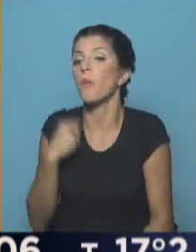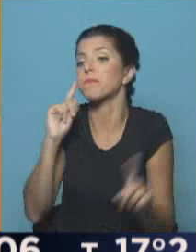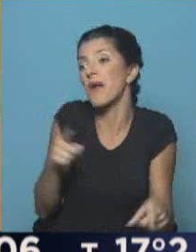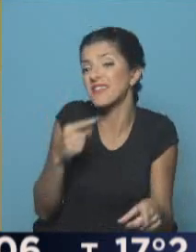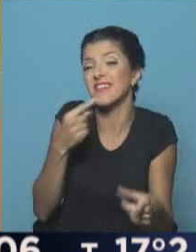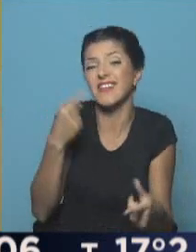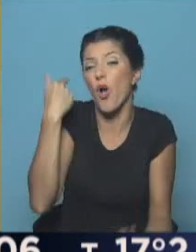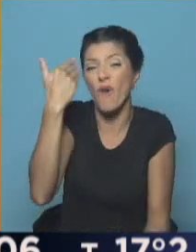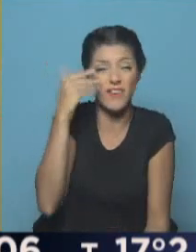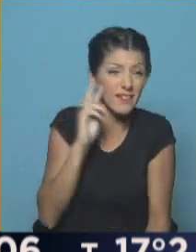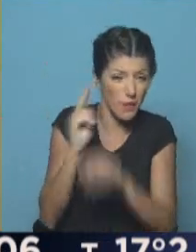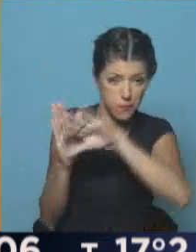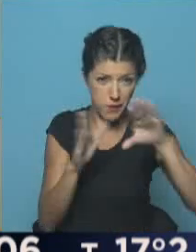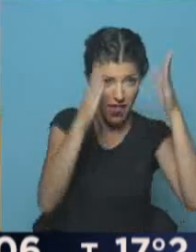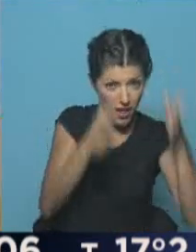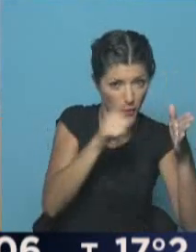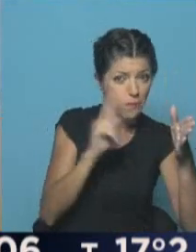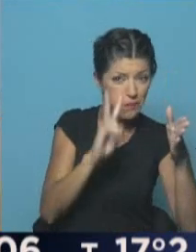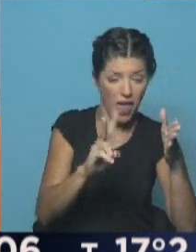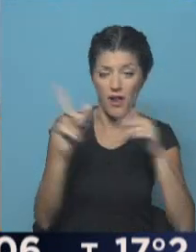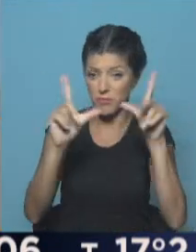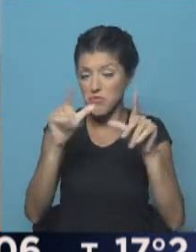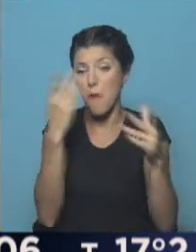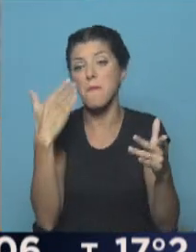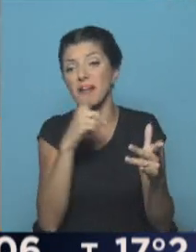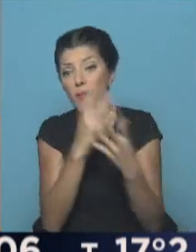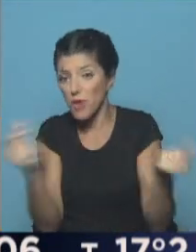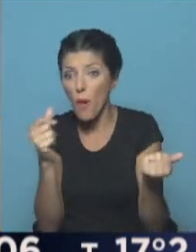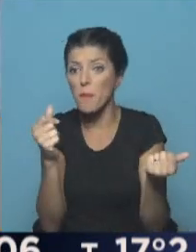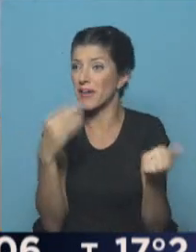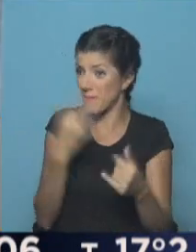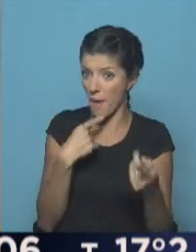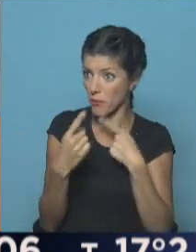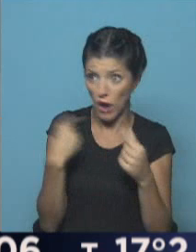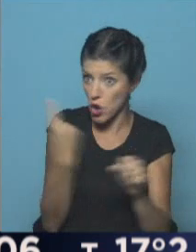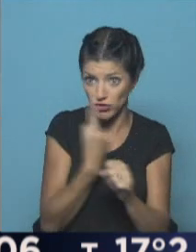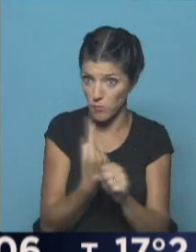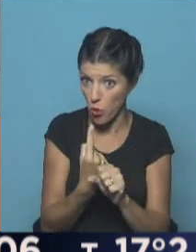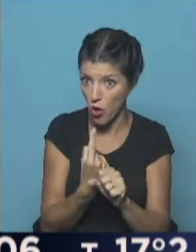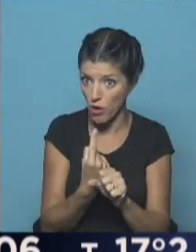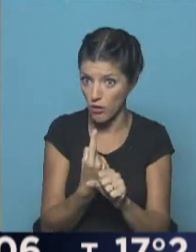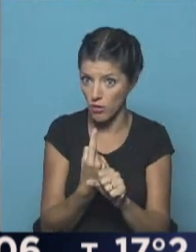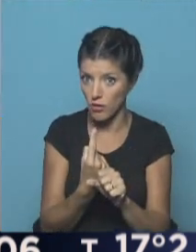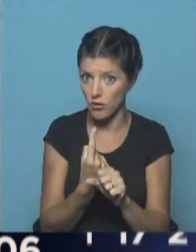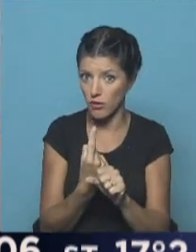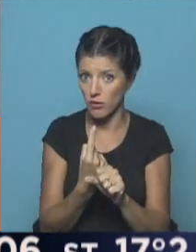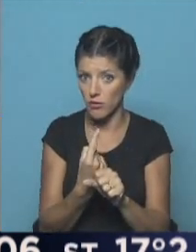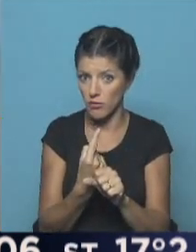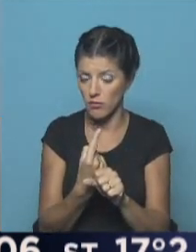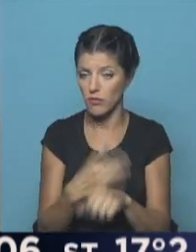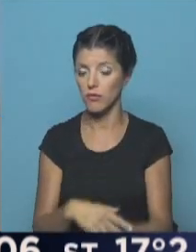como una conferencia de prensa, Pablo, porque no hubo preguntas, no se permitieron las preguntas de la prensa.